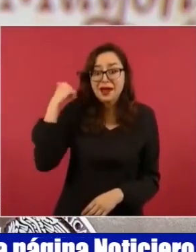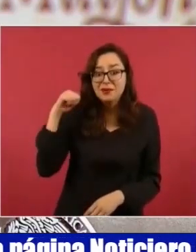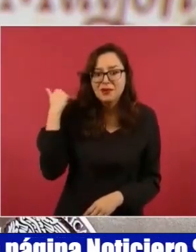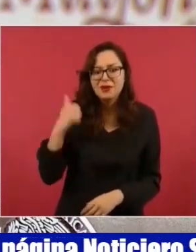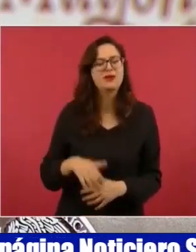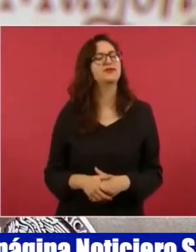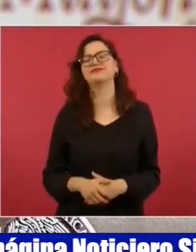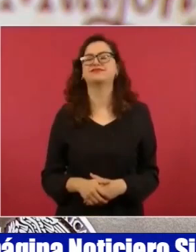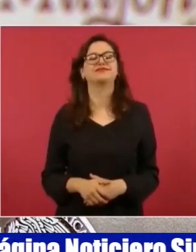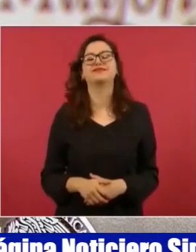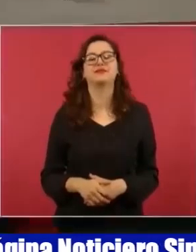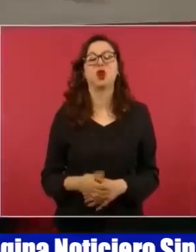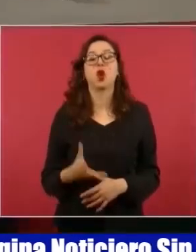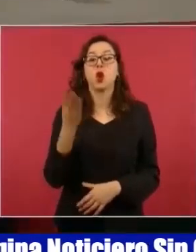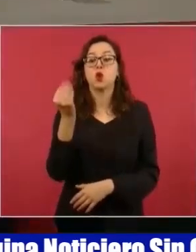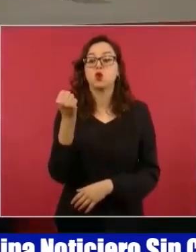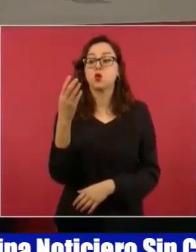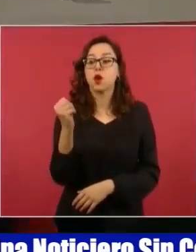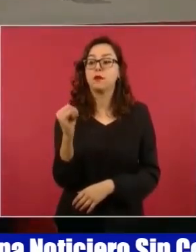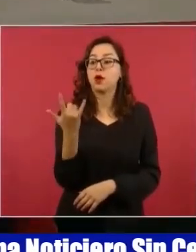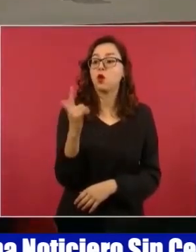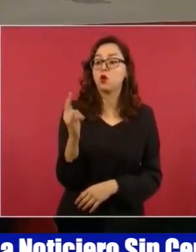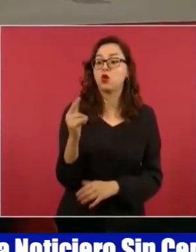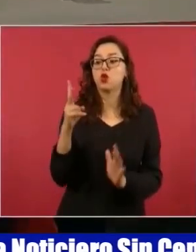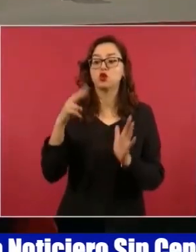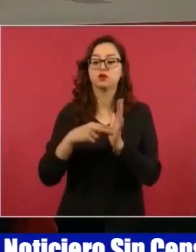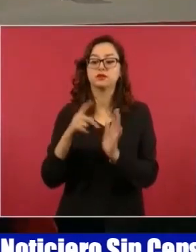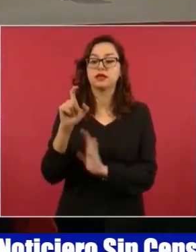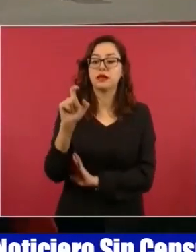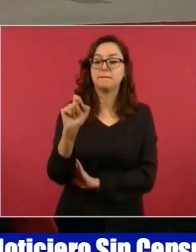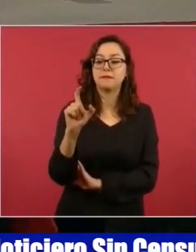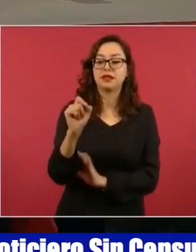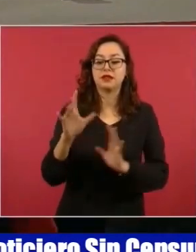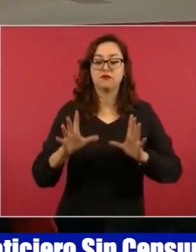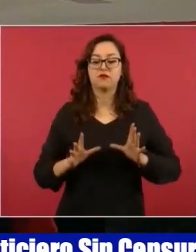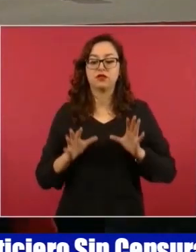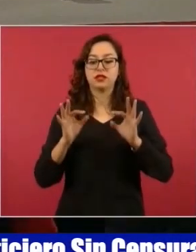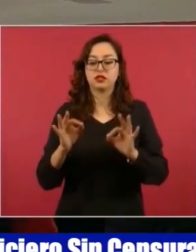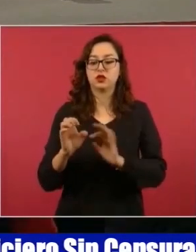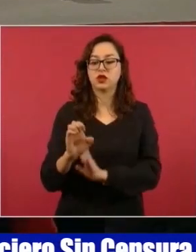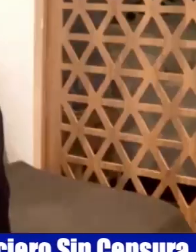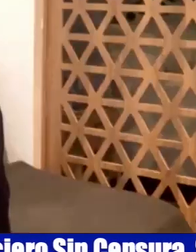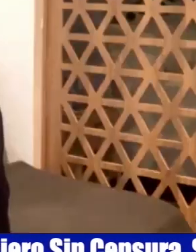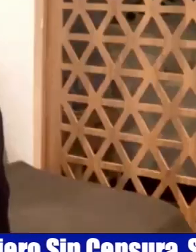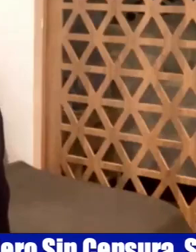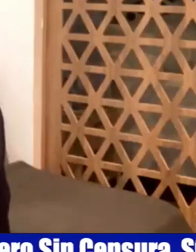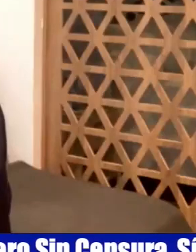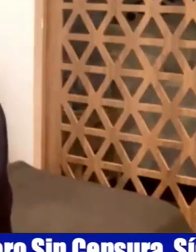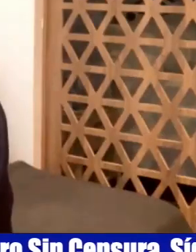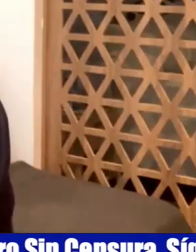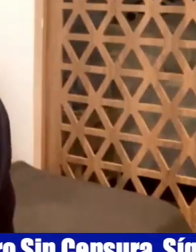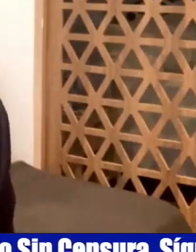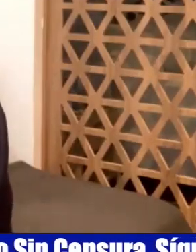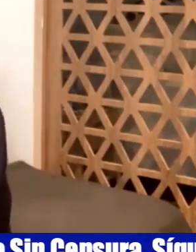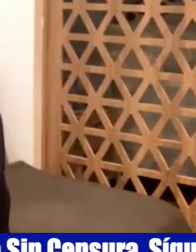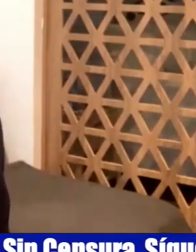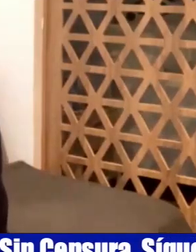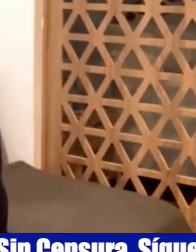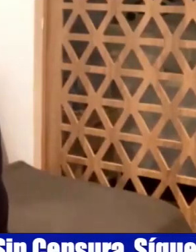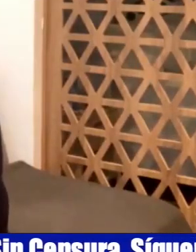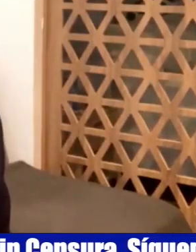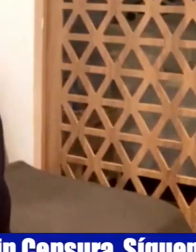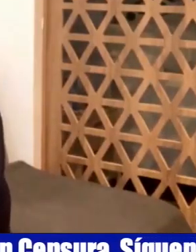de 2020 por la Fundación Ecomar. Pues ahí está la referencia, ¿no? Está la referencia a este